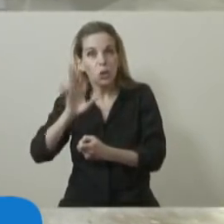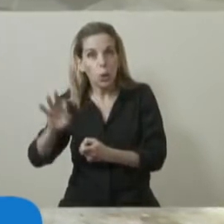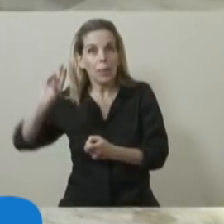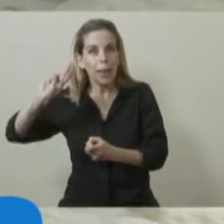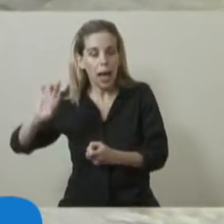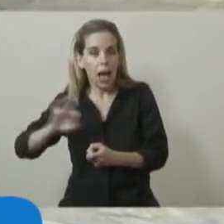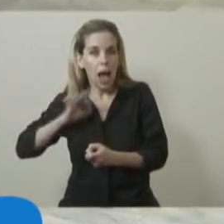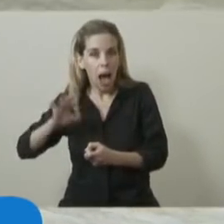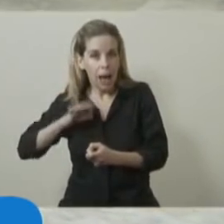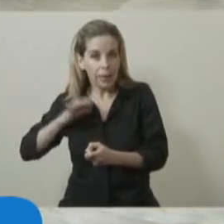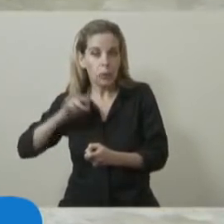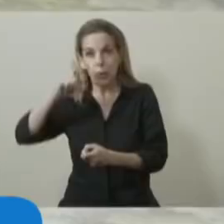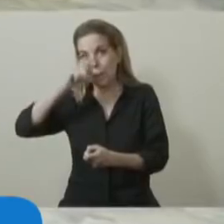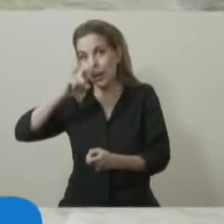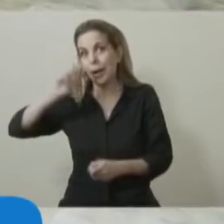muerte, si no me equivoco.